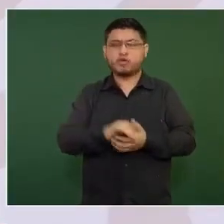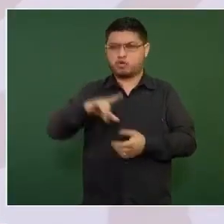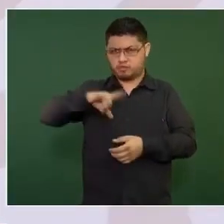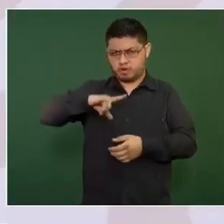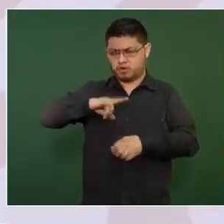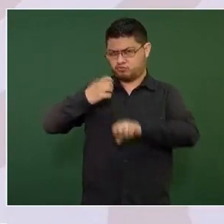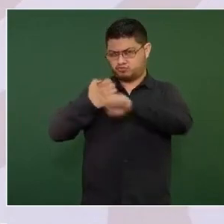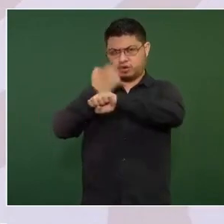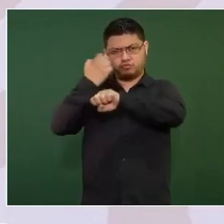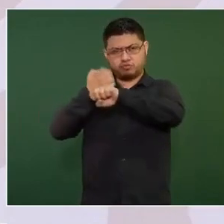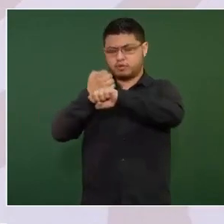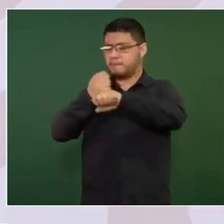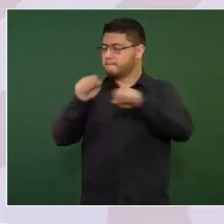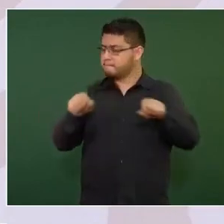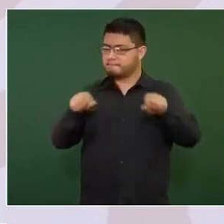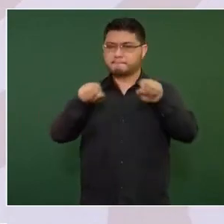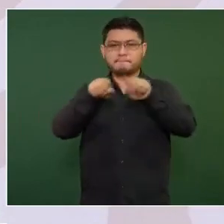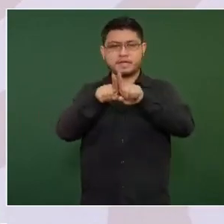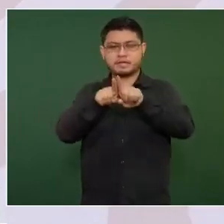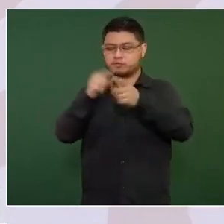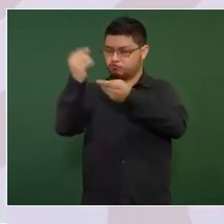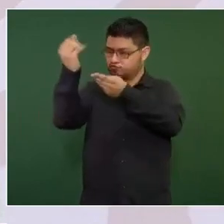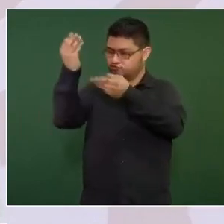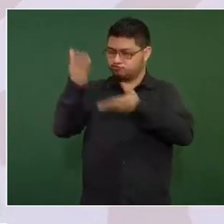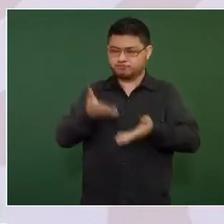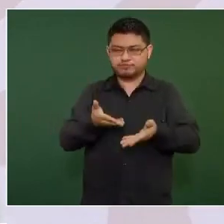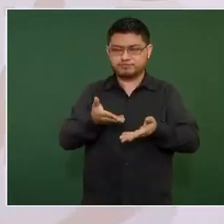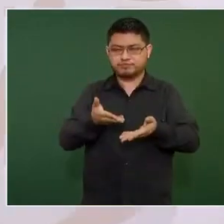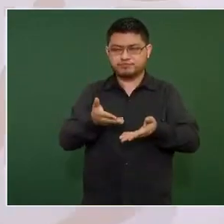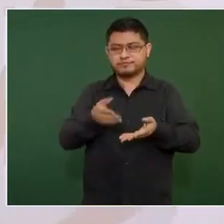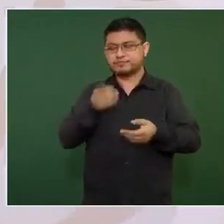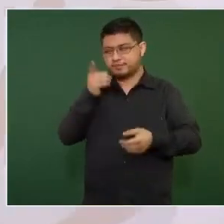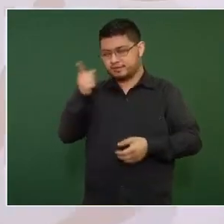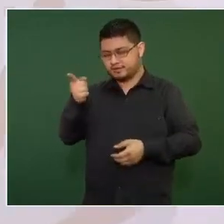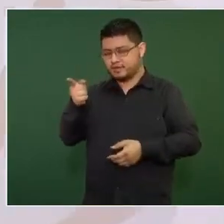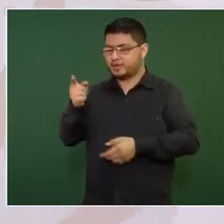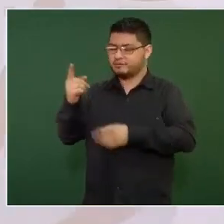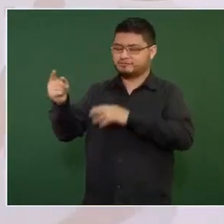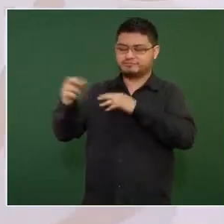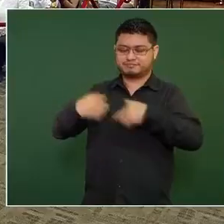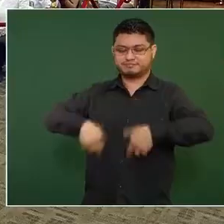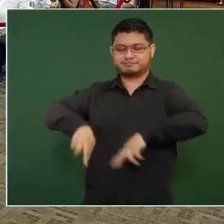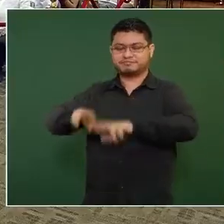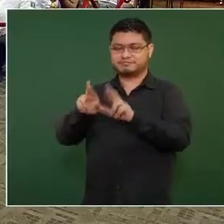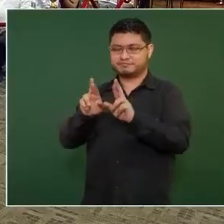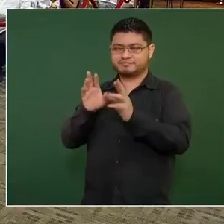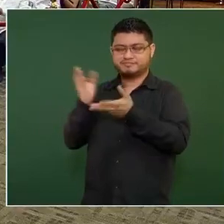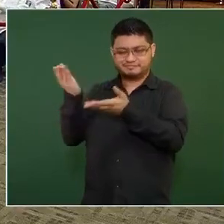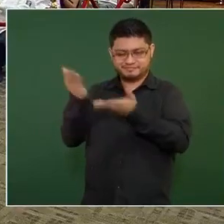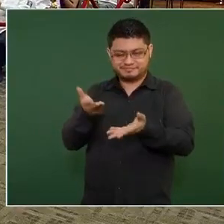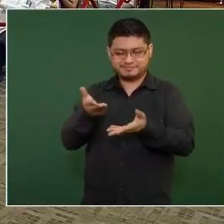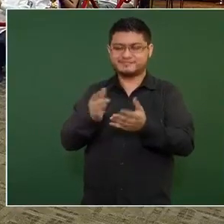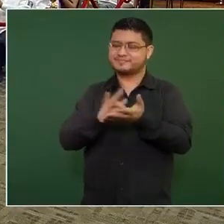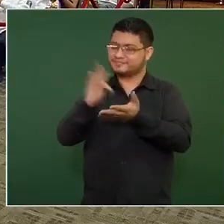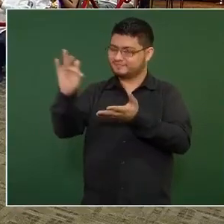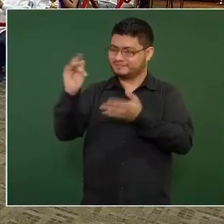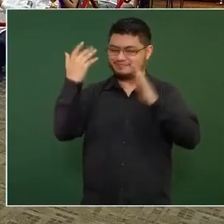Unidos acaba de hacer lo mismo, y aquí está el embajador y lo agradecemos,